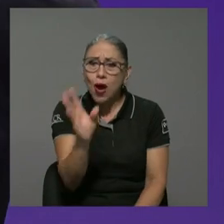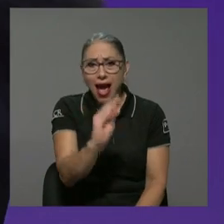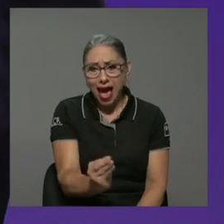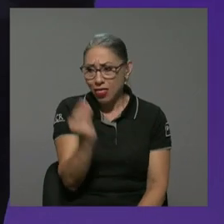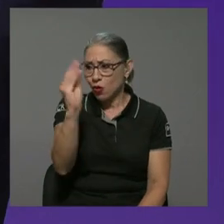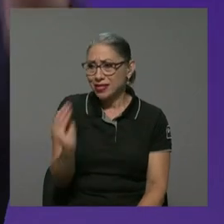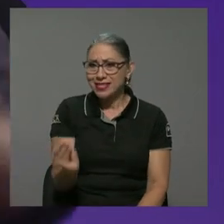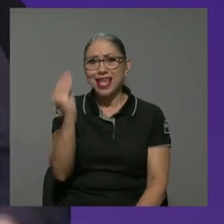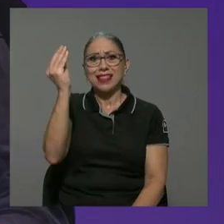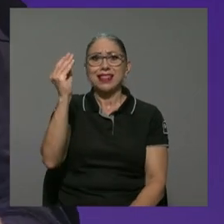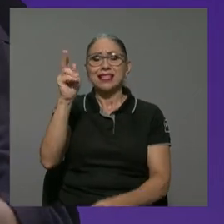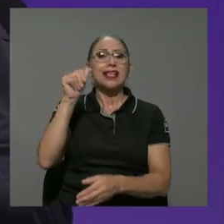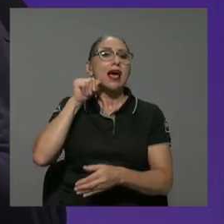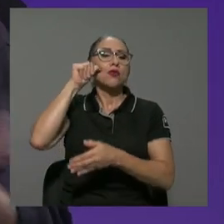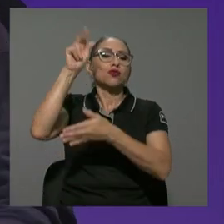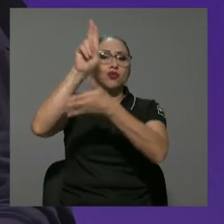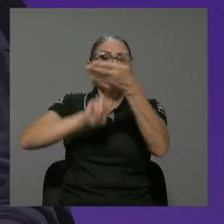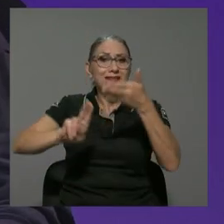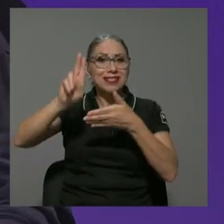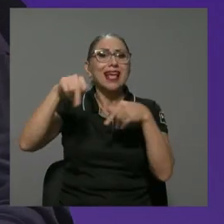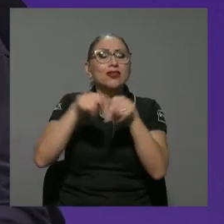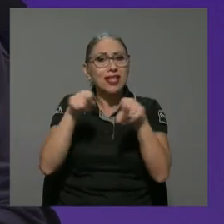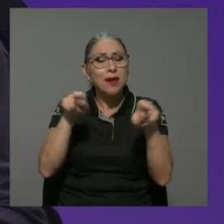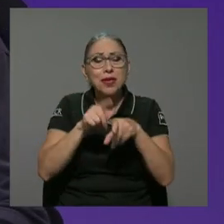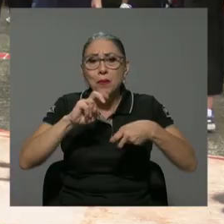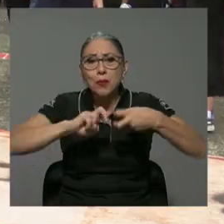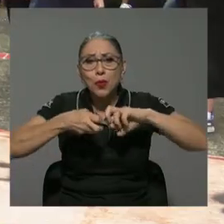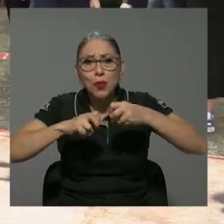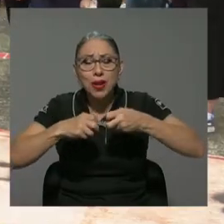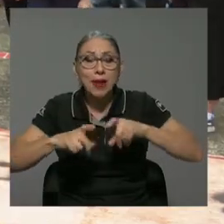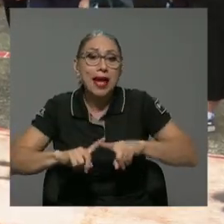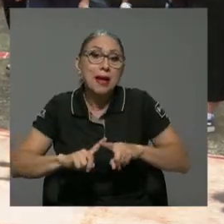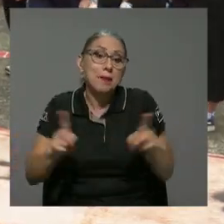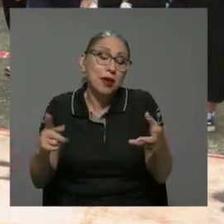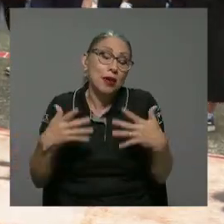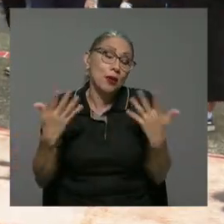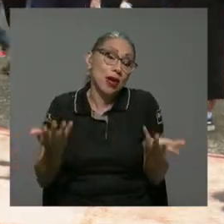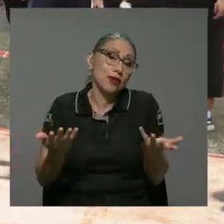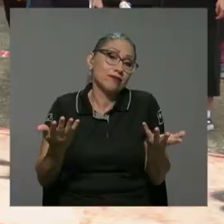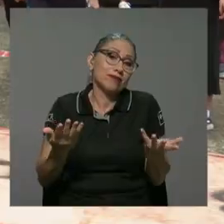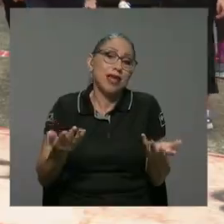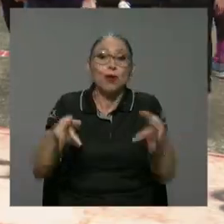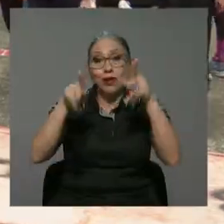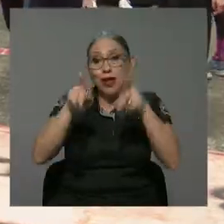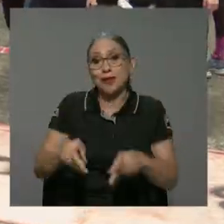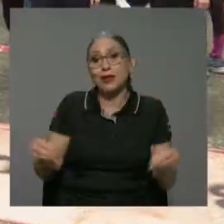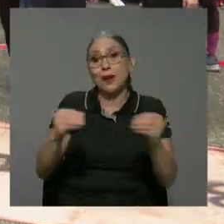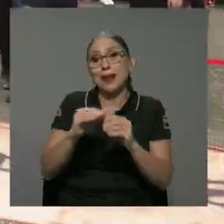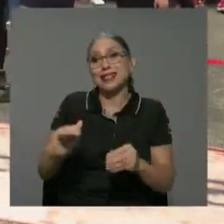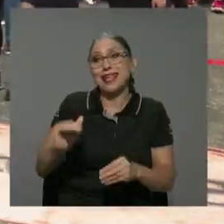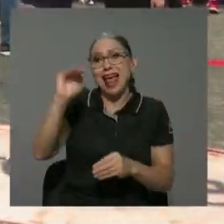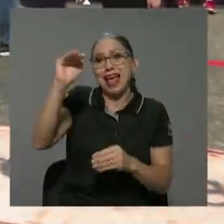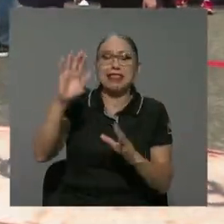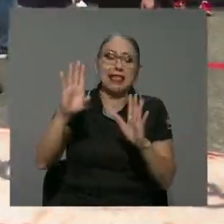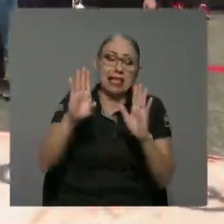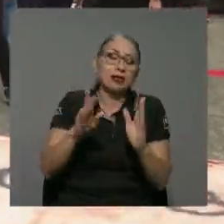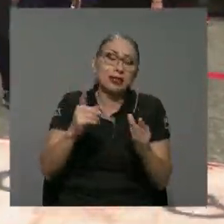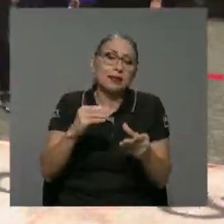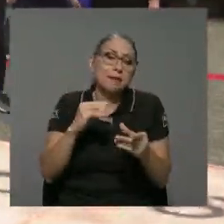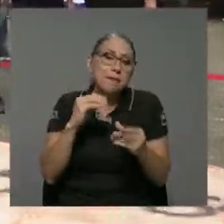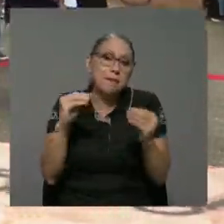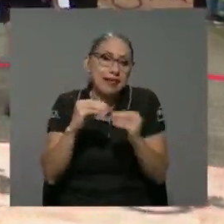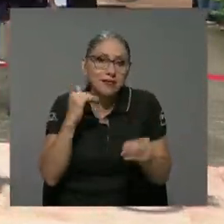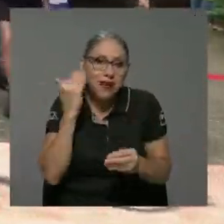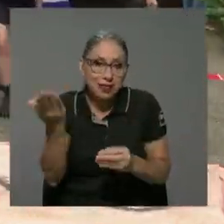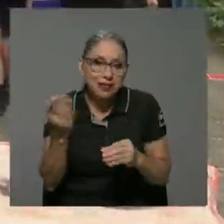grandes se vuelve un poco más fácil, digamos, dar clases por Zoom o lo que sea. Entonces,